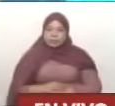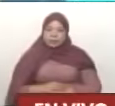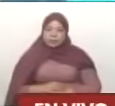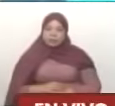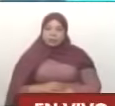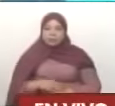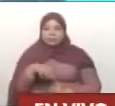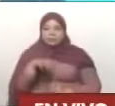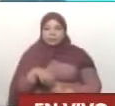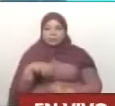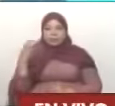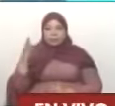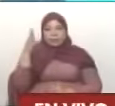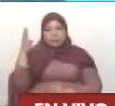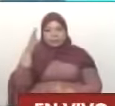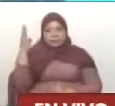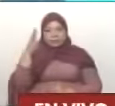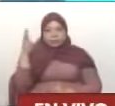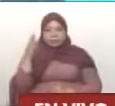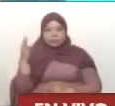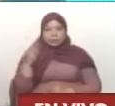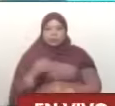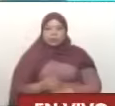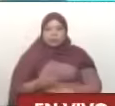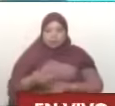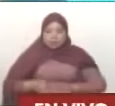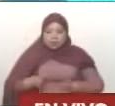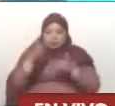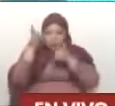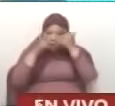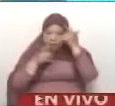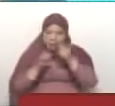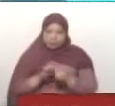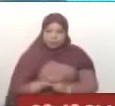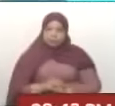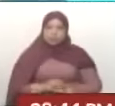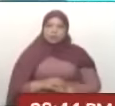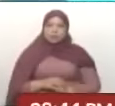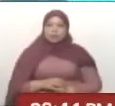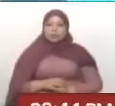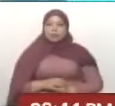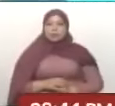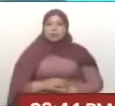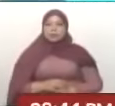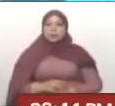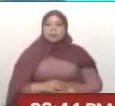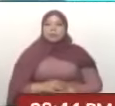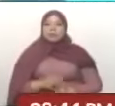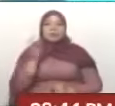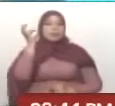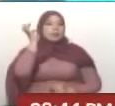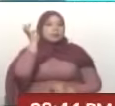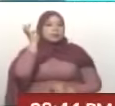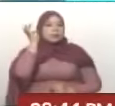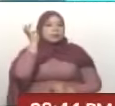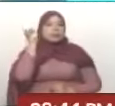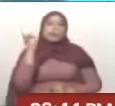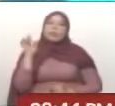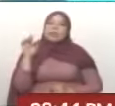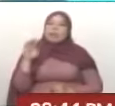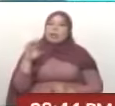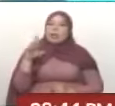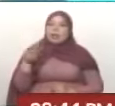En el estado Barinas, la cuna del comandante, la jefe estatal de Barinas será Eglismar